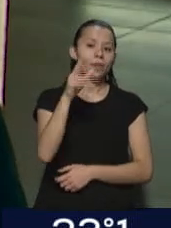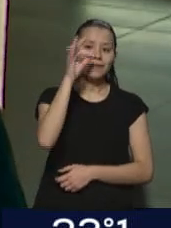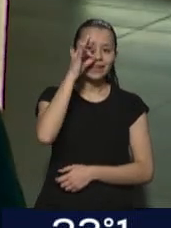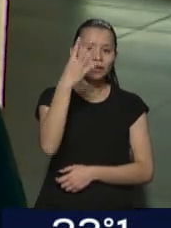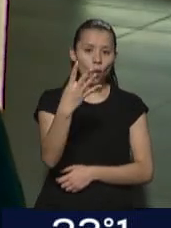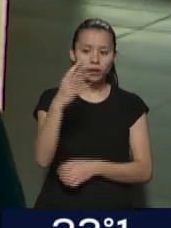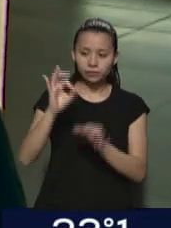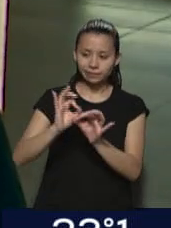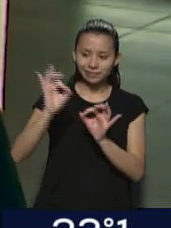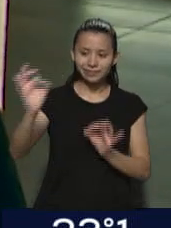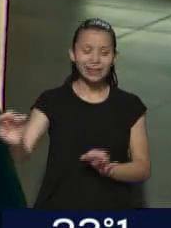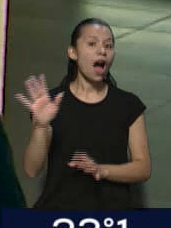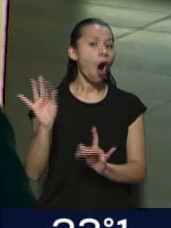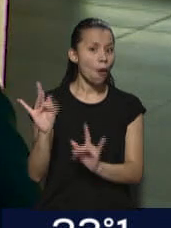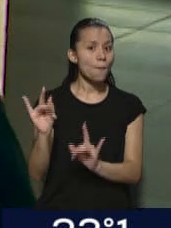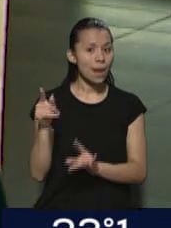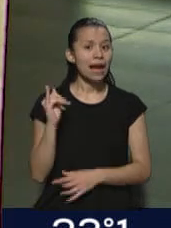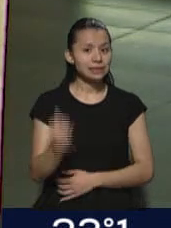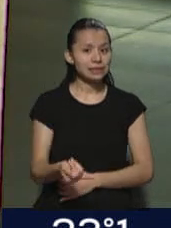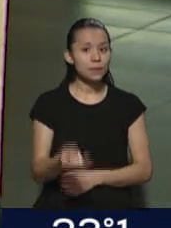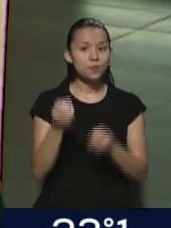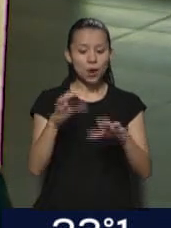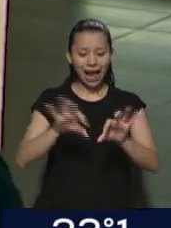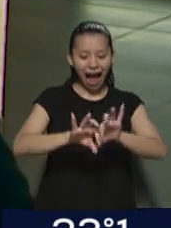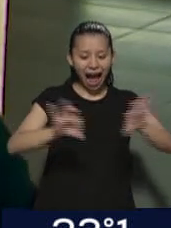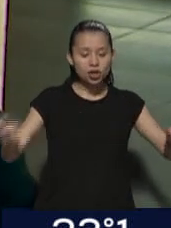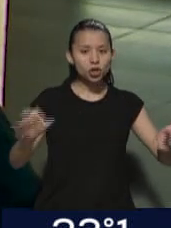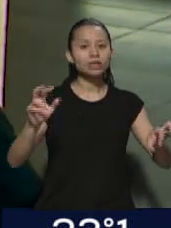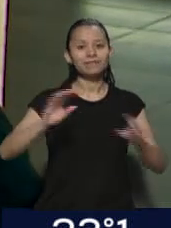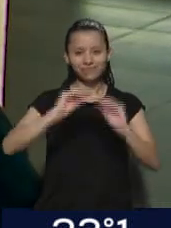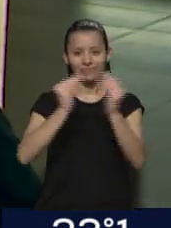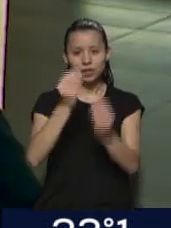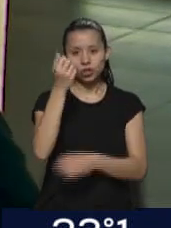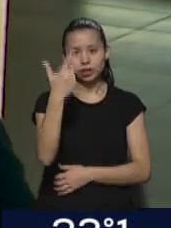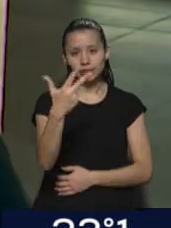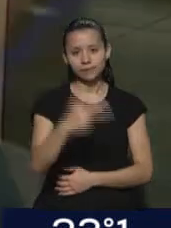es la obra más complicada, porque tiene tres caños.